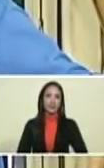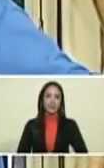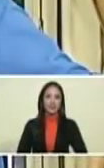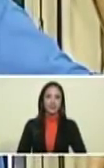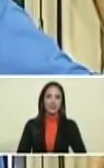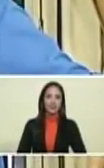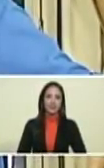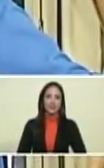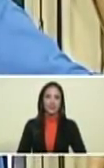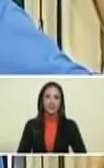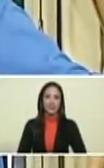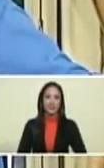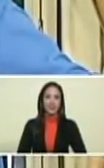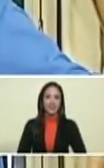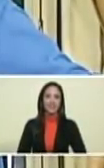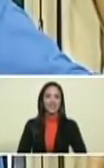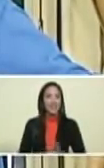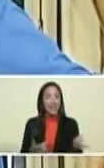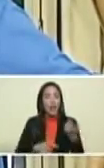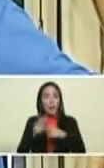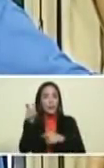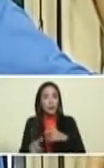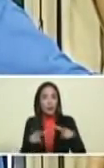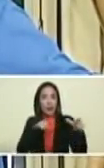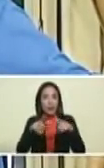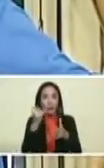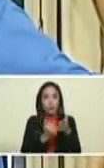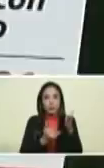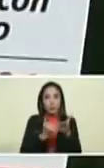Personas integradas al registro,